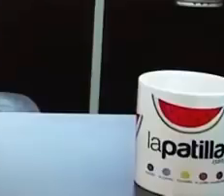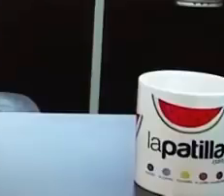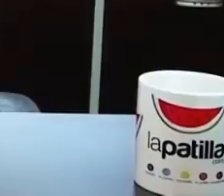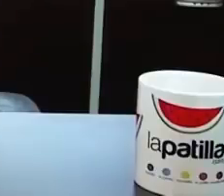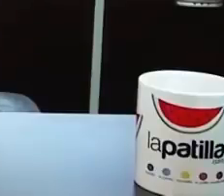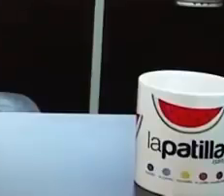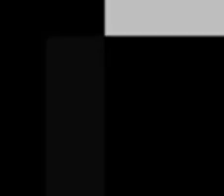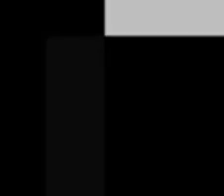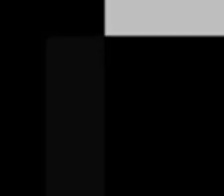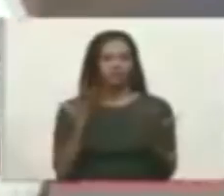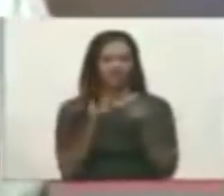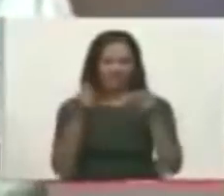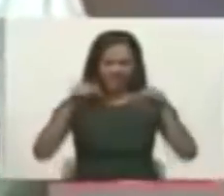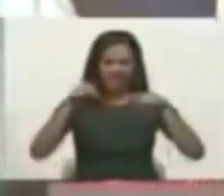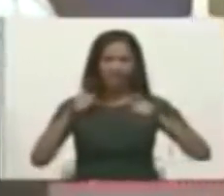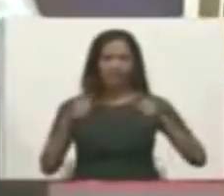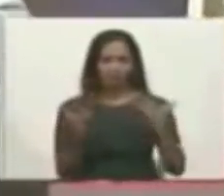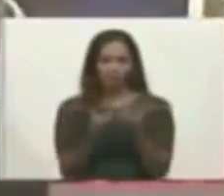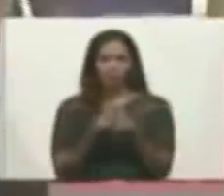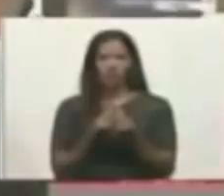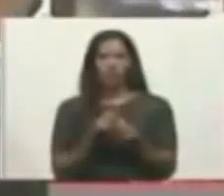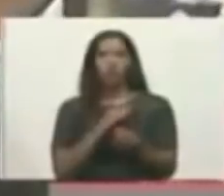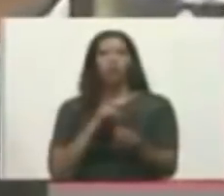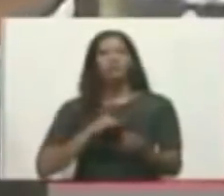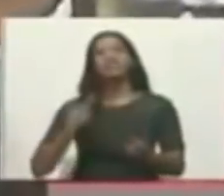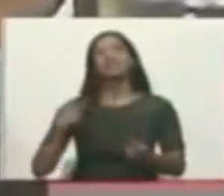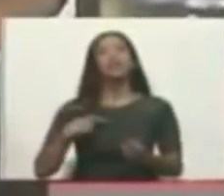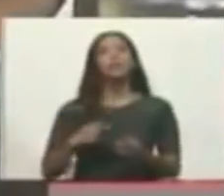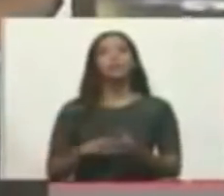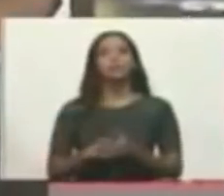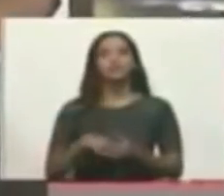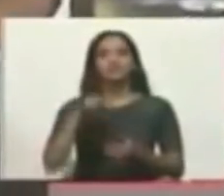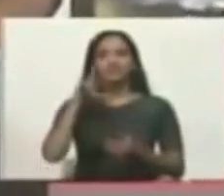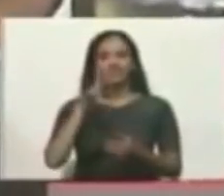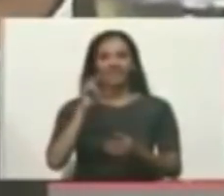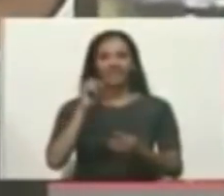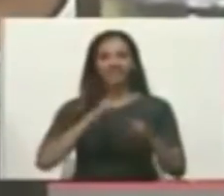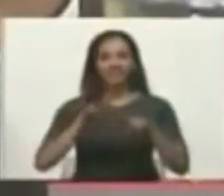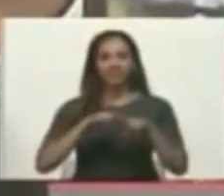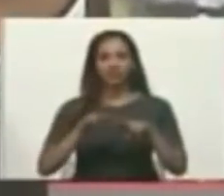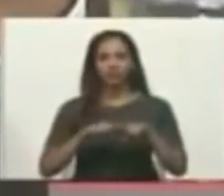para culpar a otro. Nosotros tenemos 30 niños